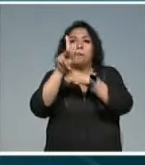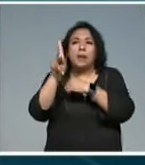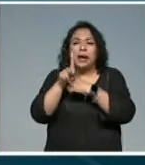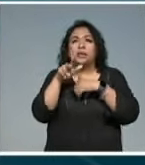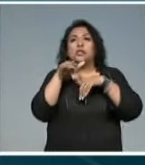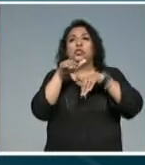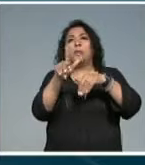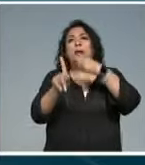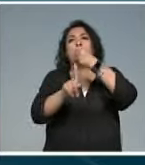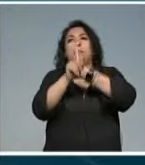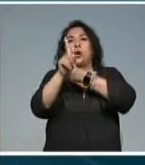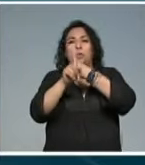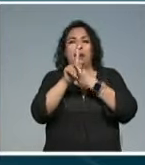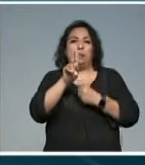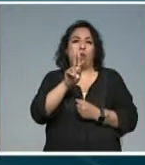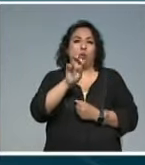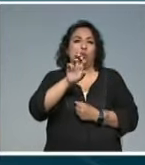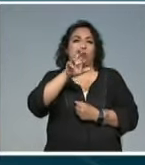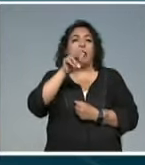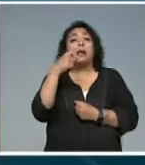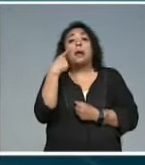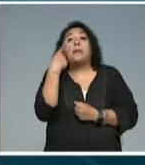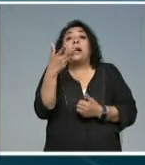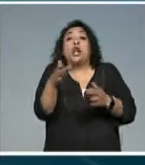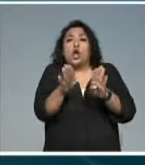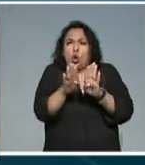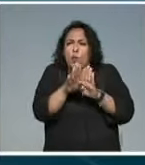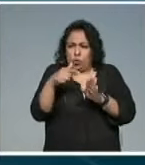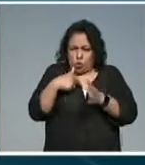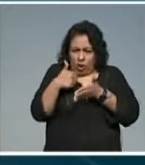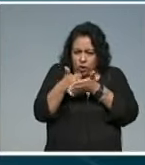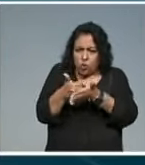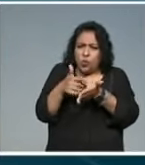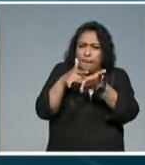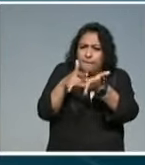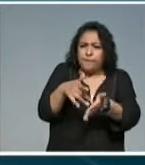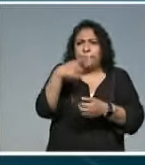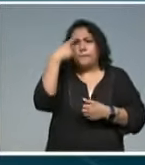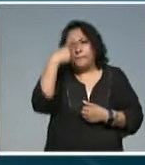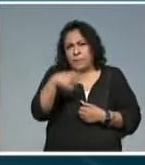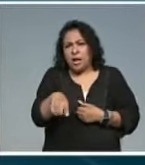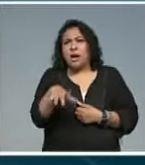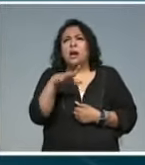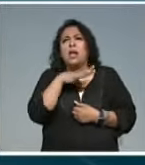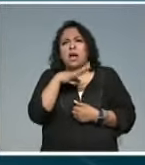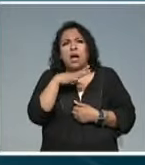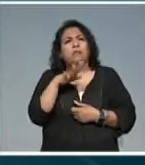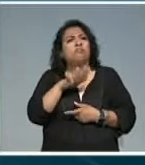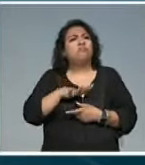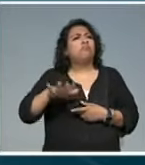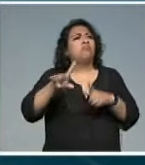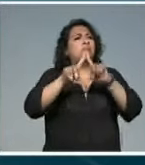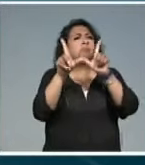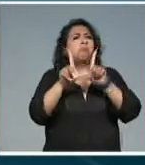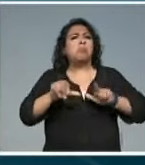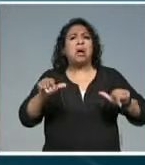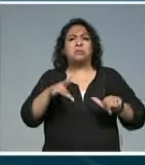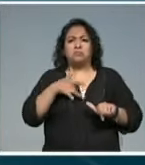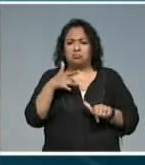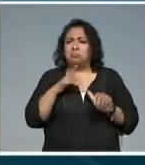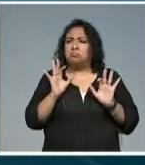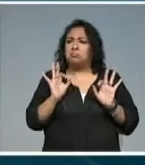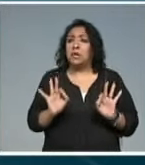relación al conflicto en Ucrania para ver cómo pueden cooperar para que se pueda generar un clima de paz. Aquí el